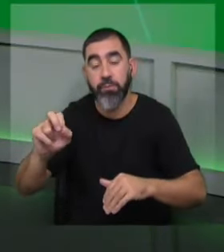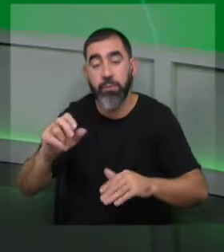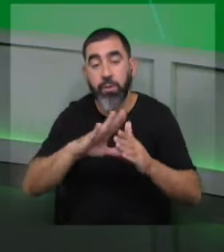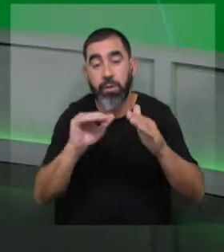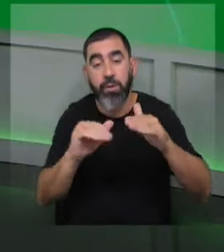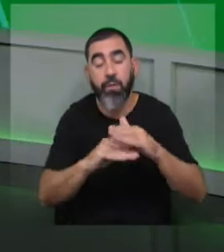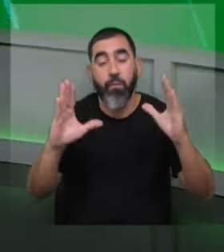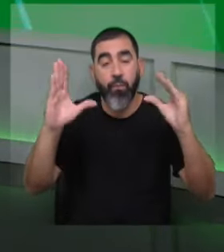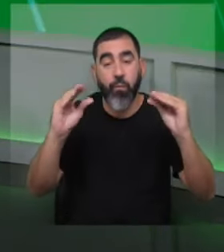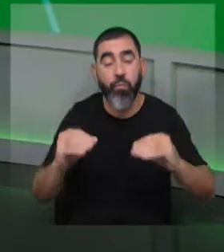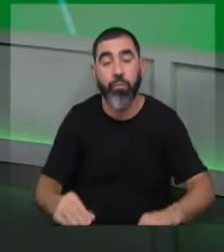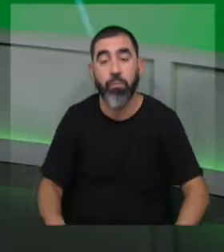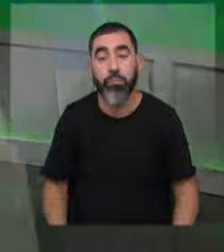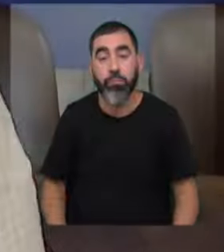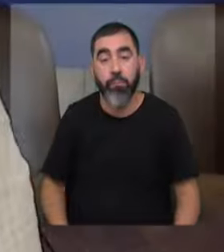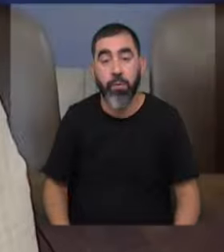refugios nocturnos.